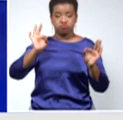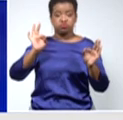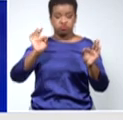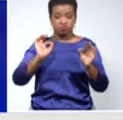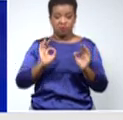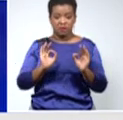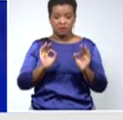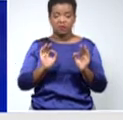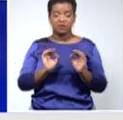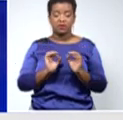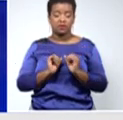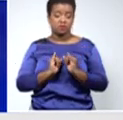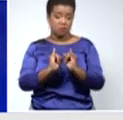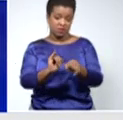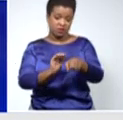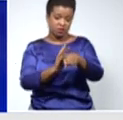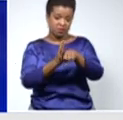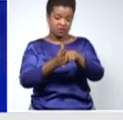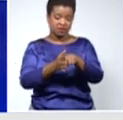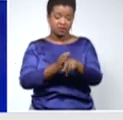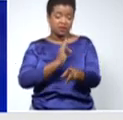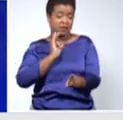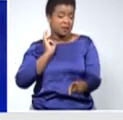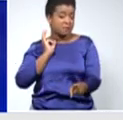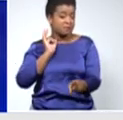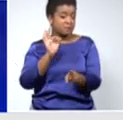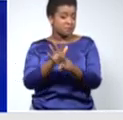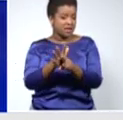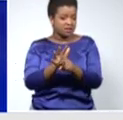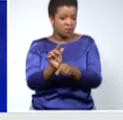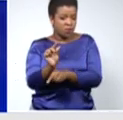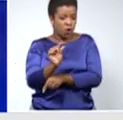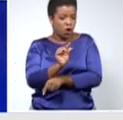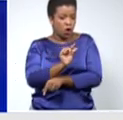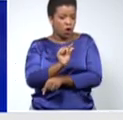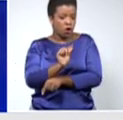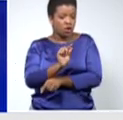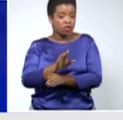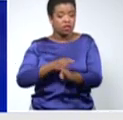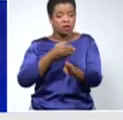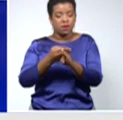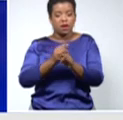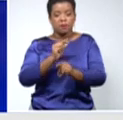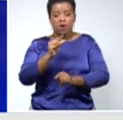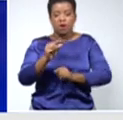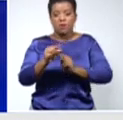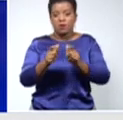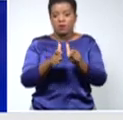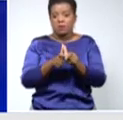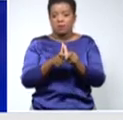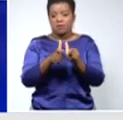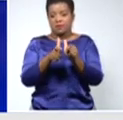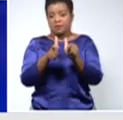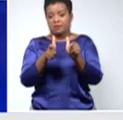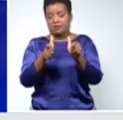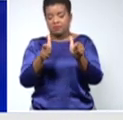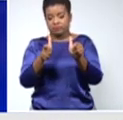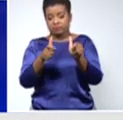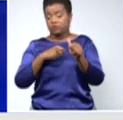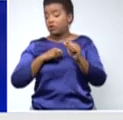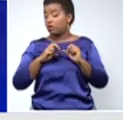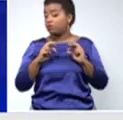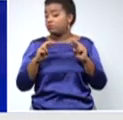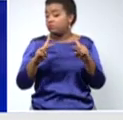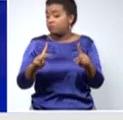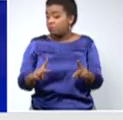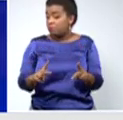un comienzo aquí abajo, con una cifra baja, se ha ido incrementando. Reitero, esta